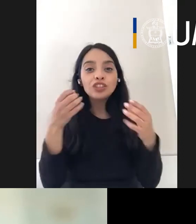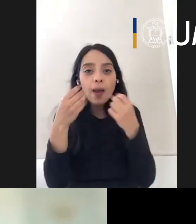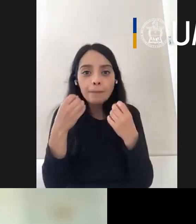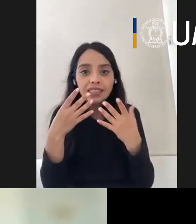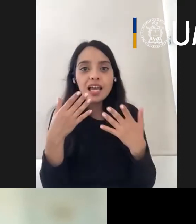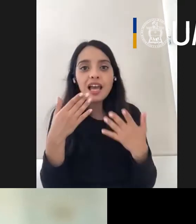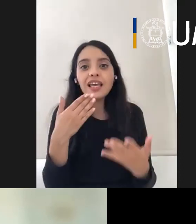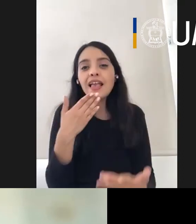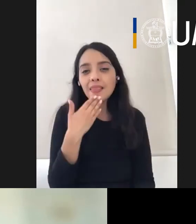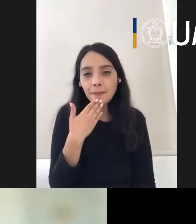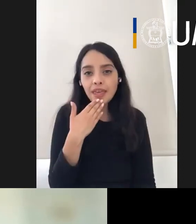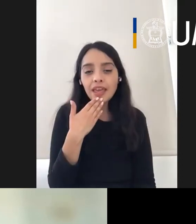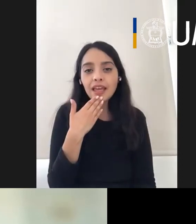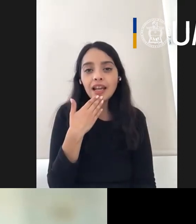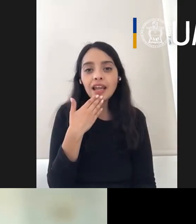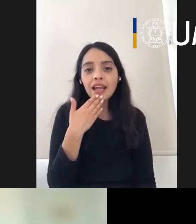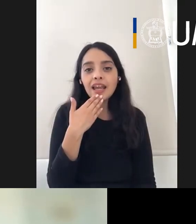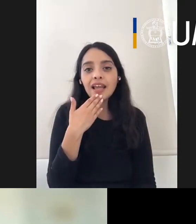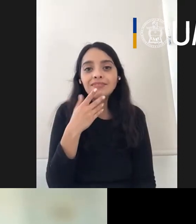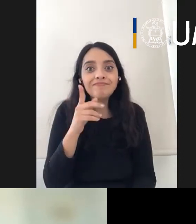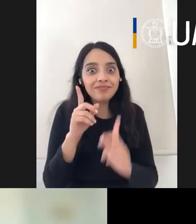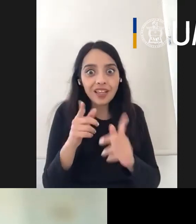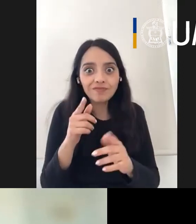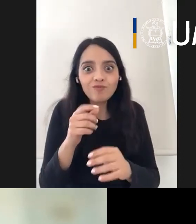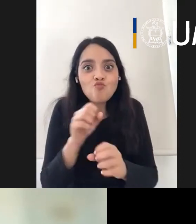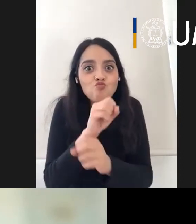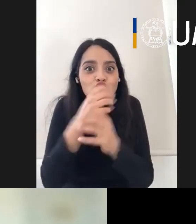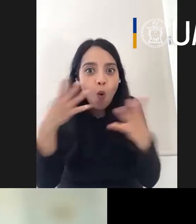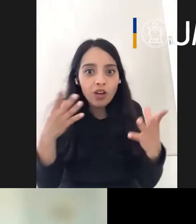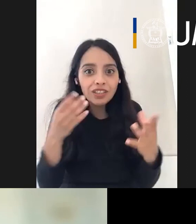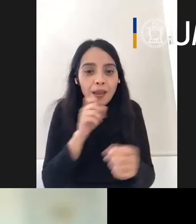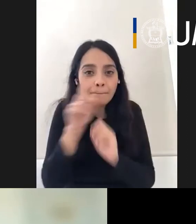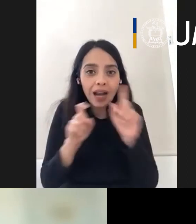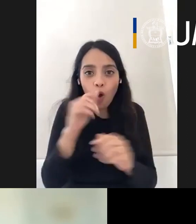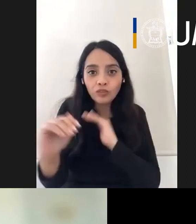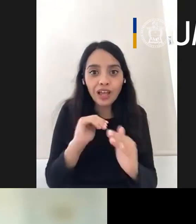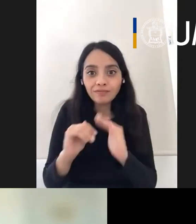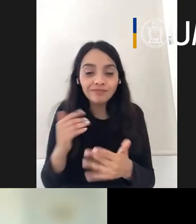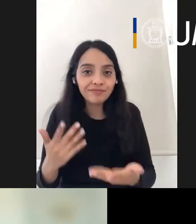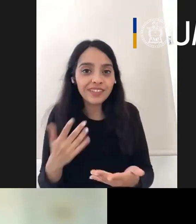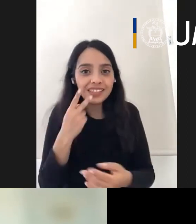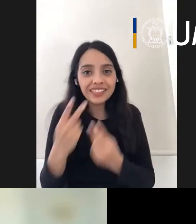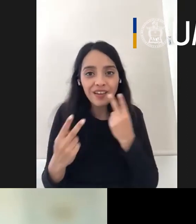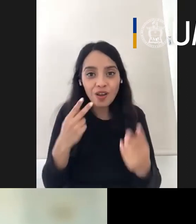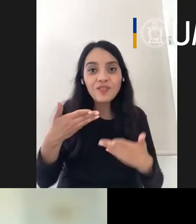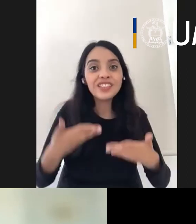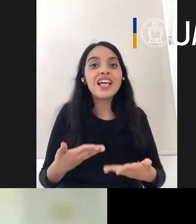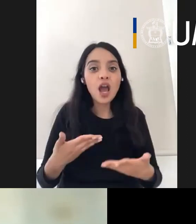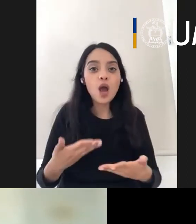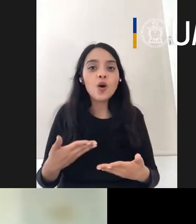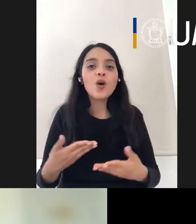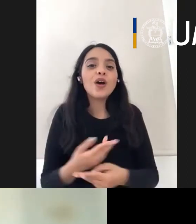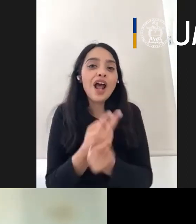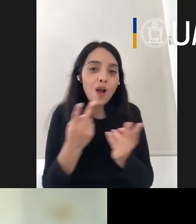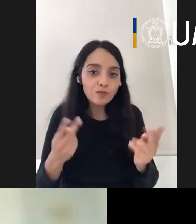sin duda deben de haber varias preguntas al respecto. Por lo tanto, vamos a dar